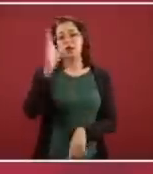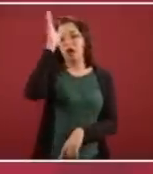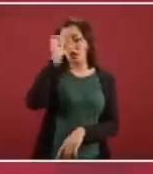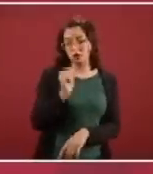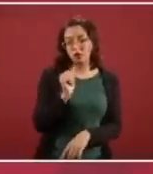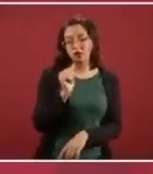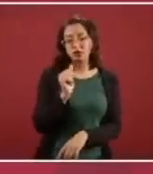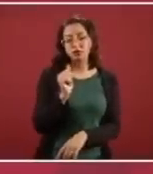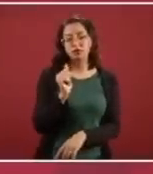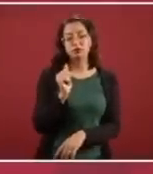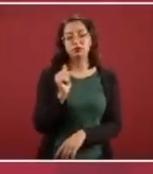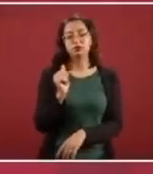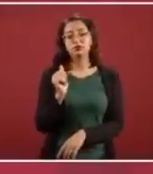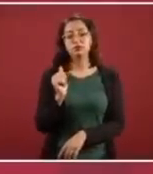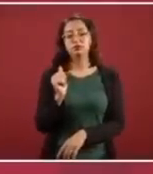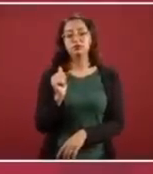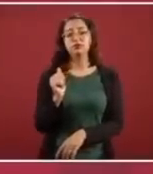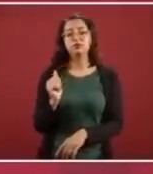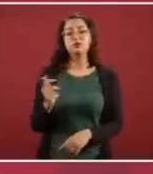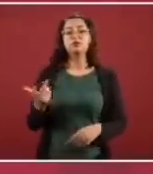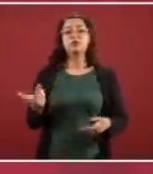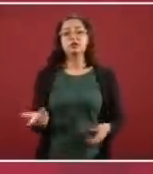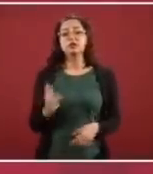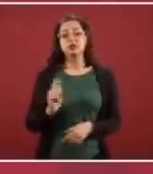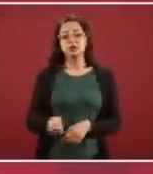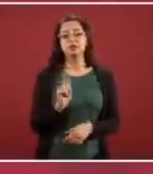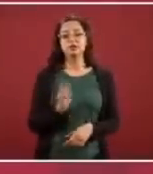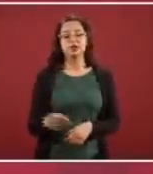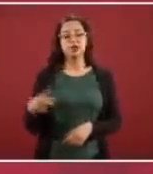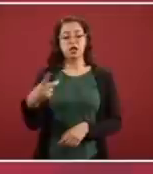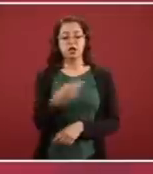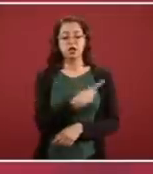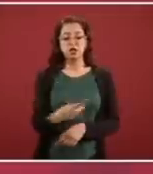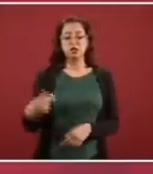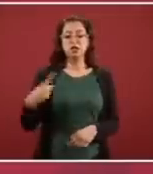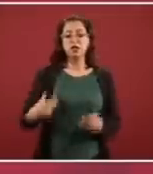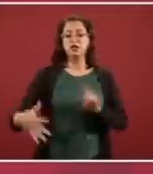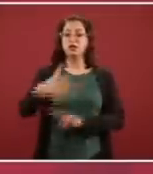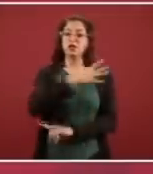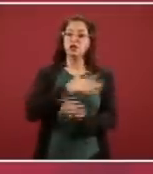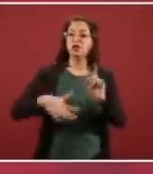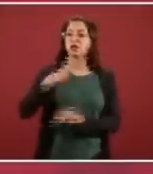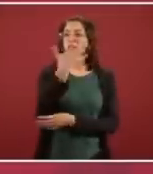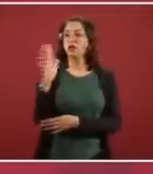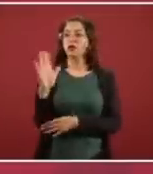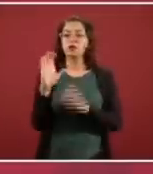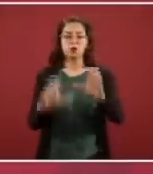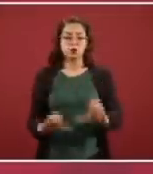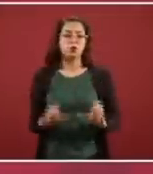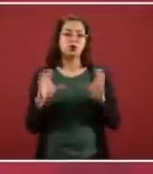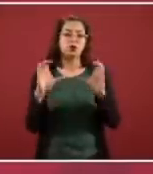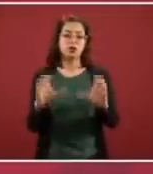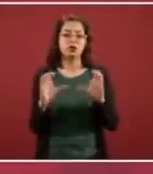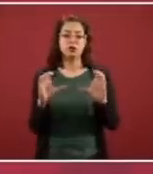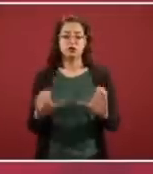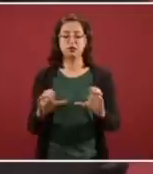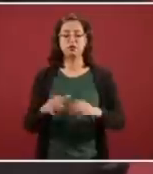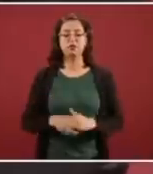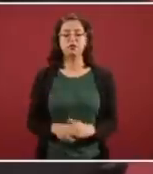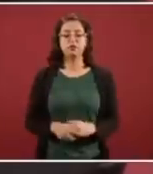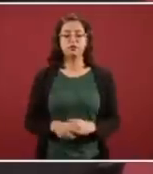el que se cuide el medio ambiente.